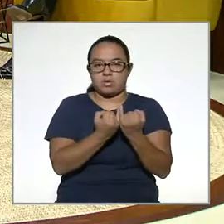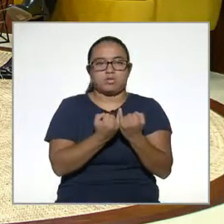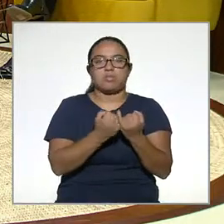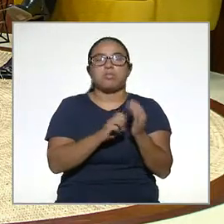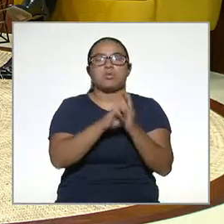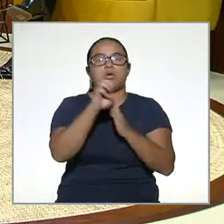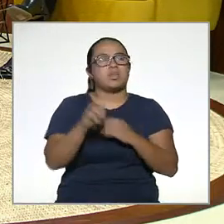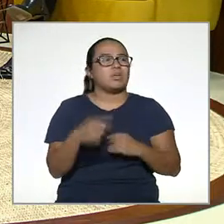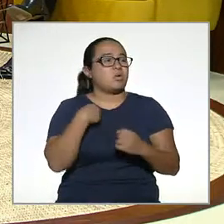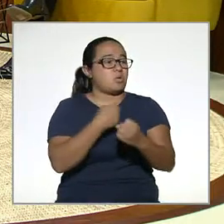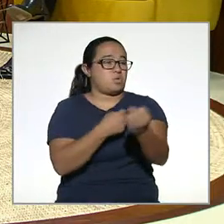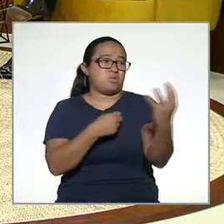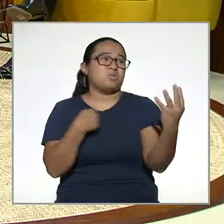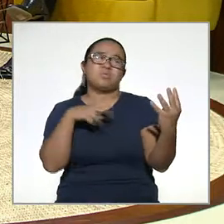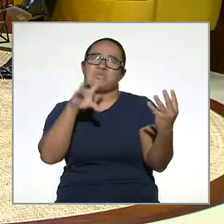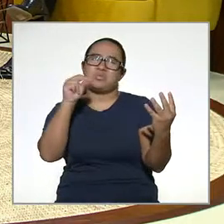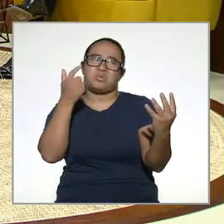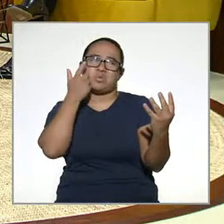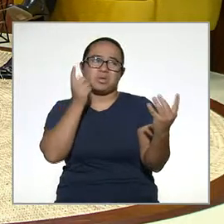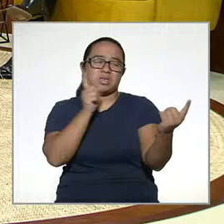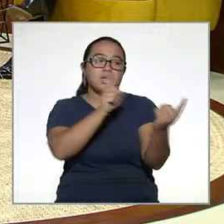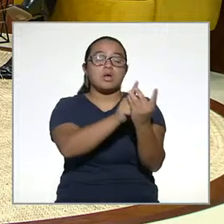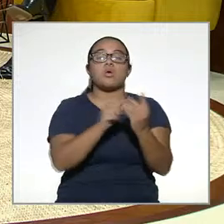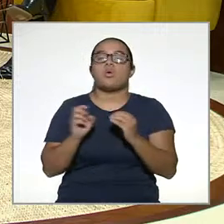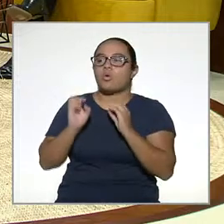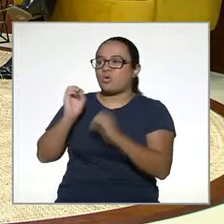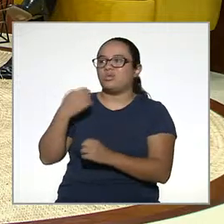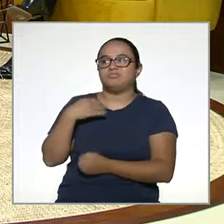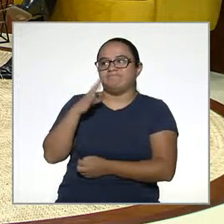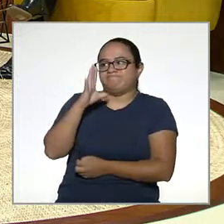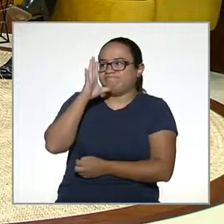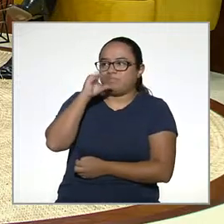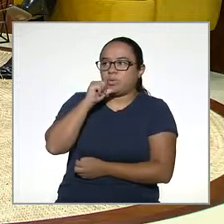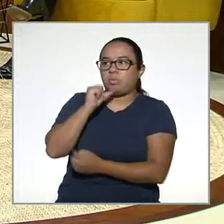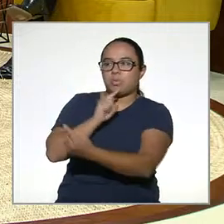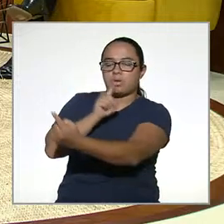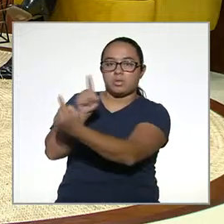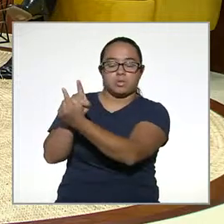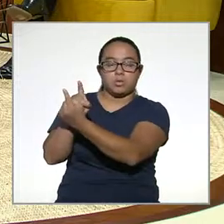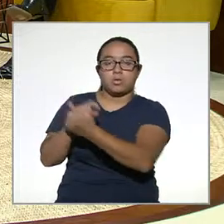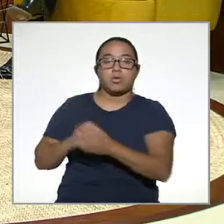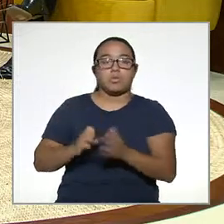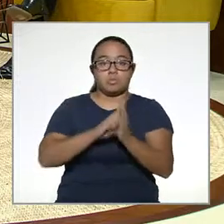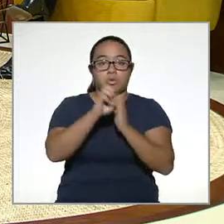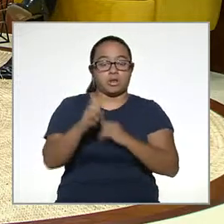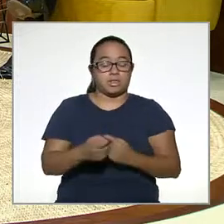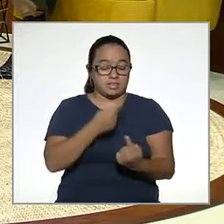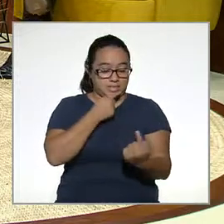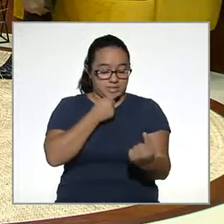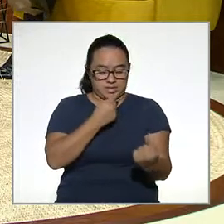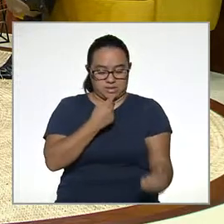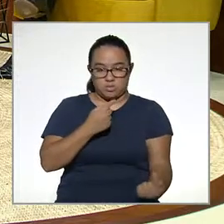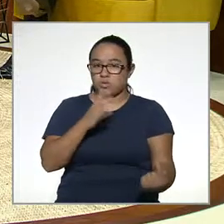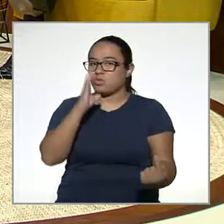querer estar con otro que no poder estar con otro, Ah, ok. Es decir, un niño que no puede estar con otro,